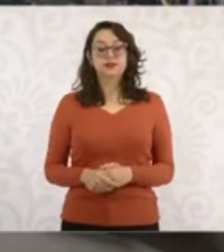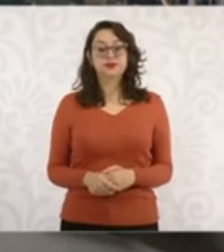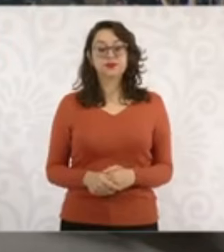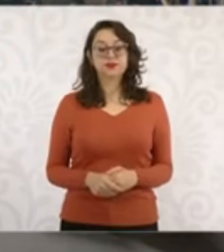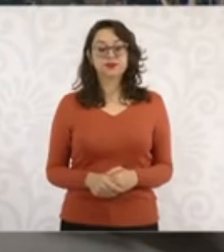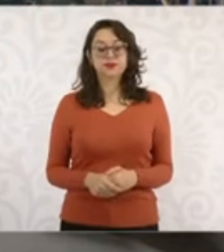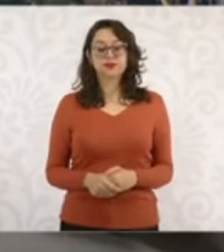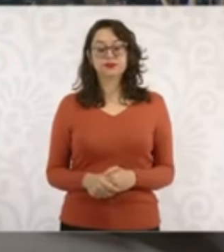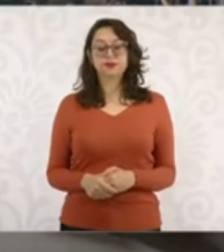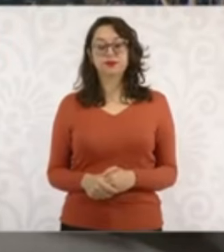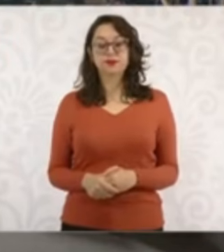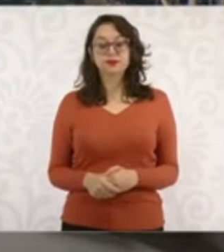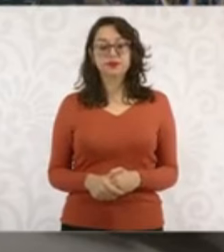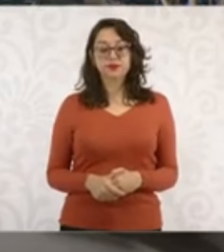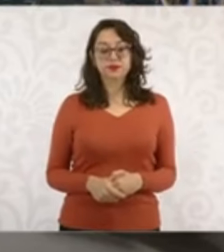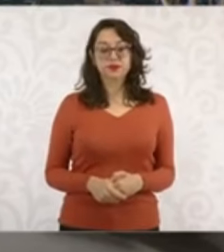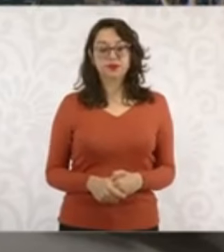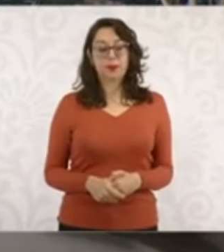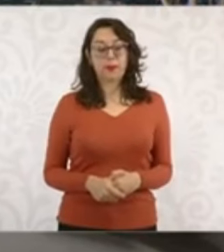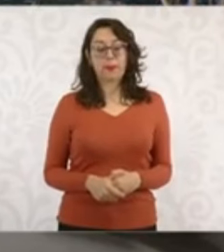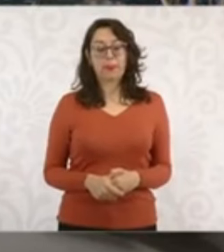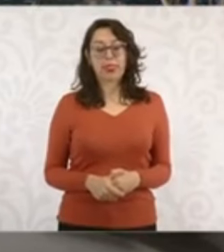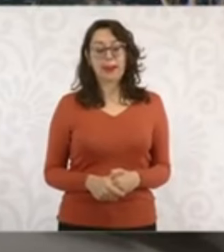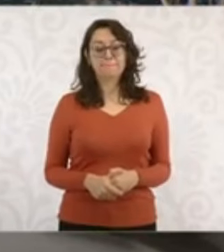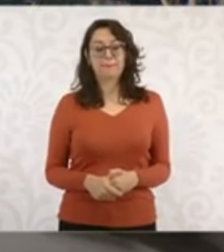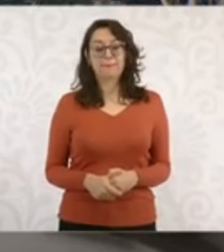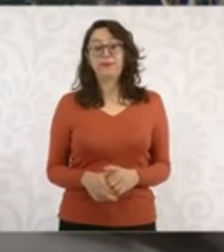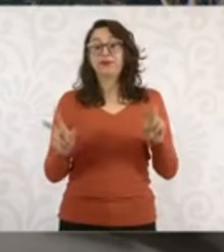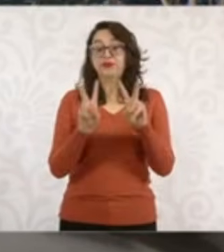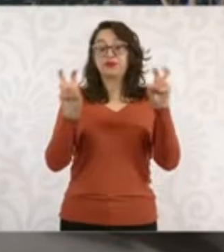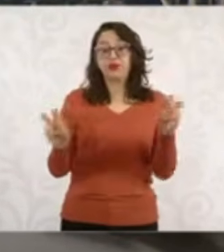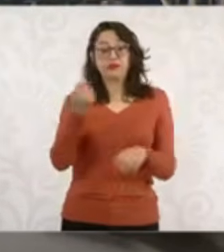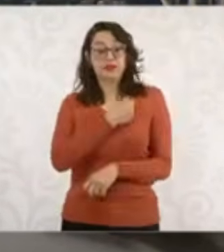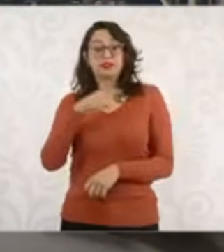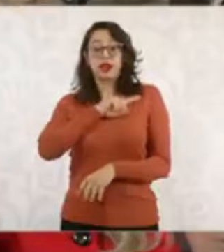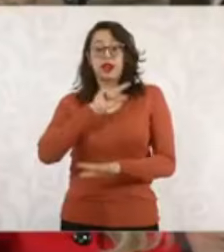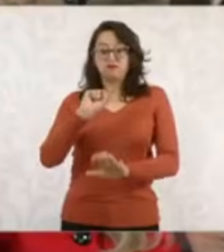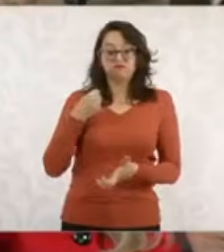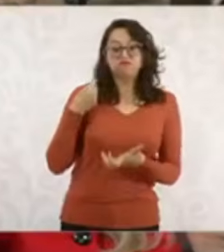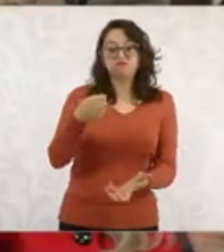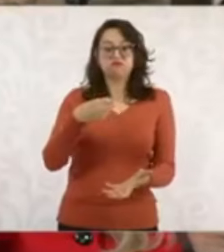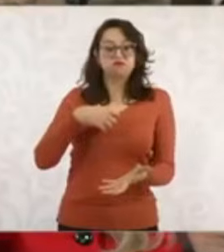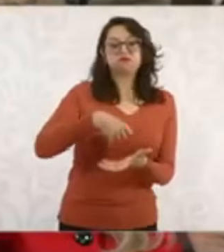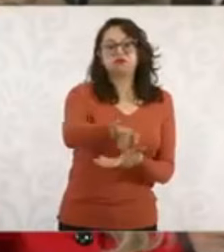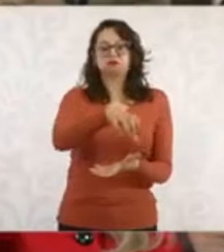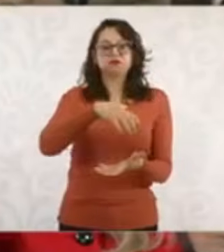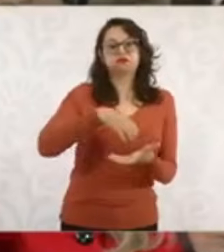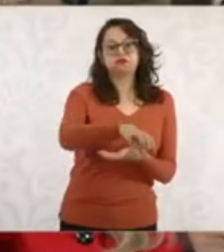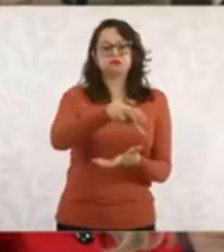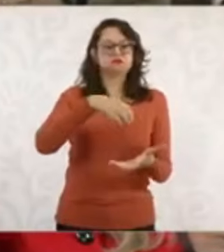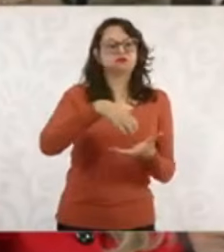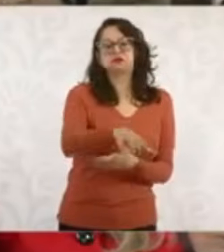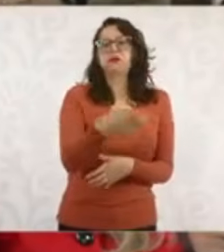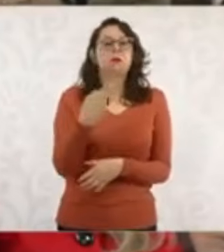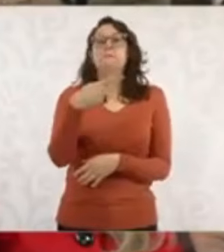Presidenta, se habla mucho de la inversión en la salud y sin embargo no se refleja esto en la difusión de